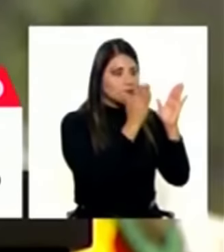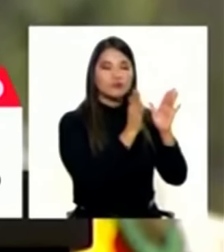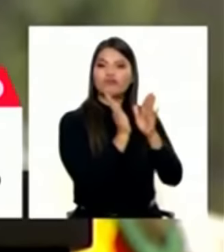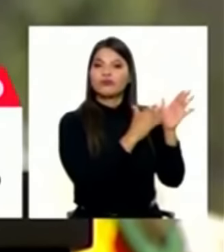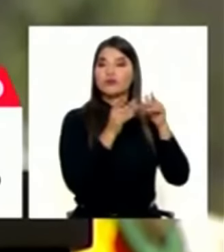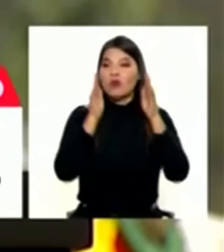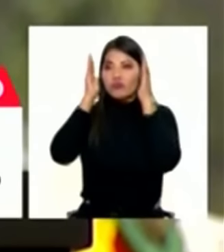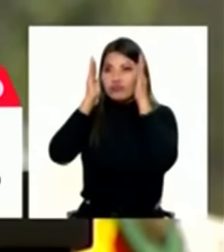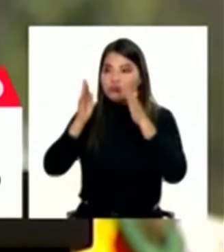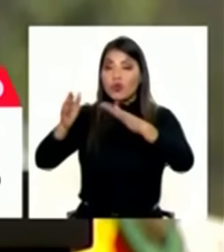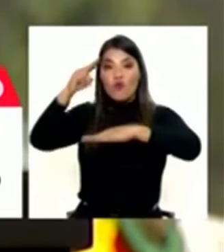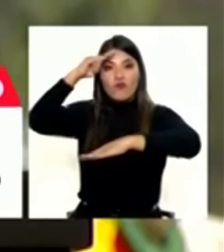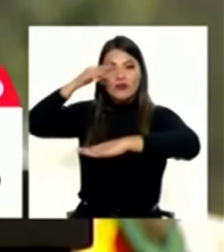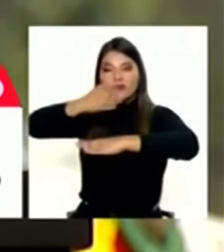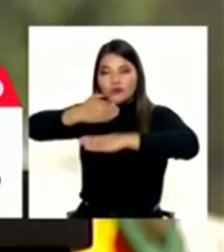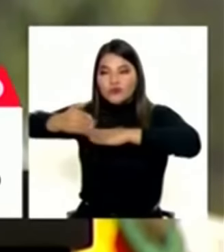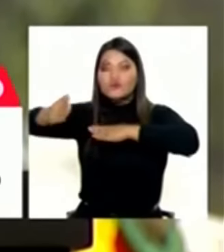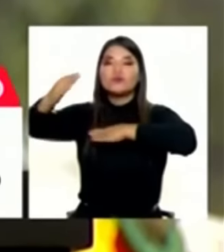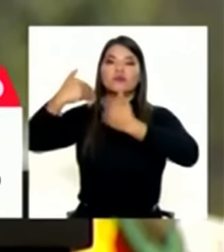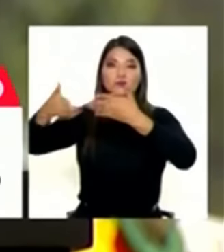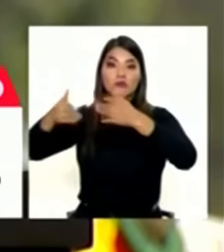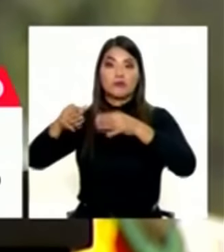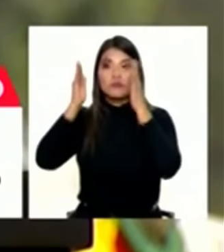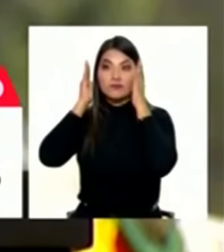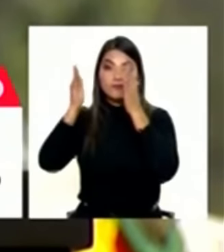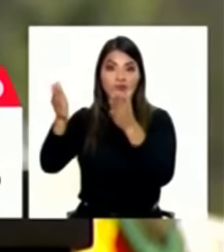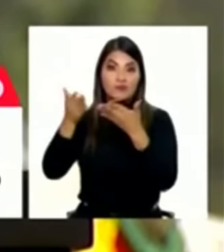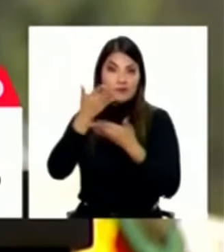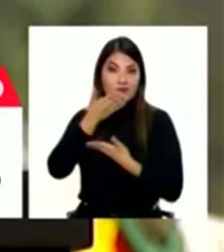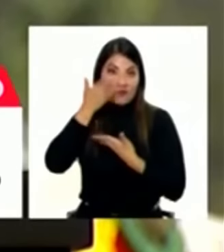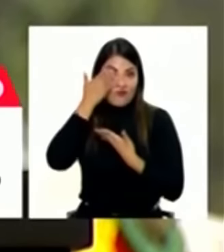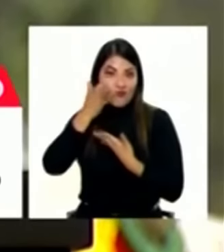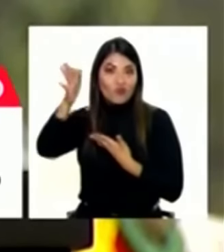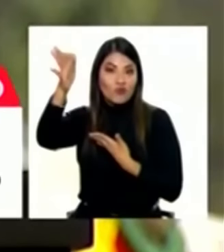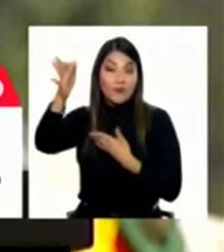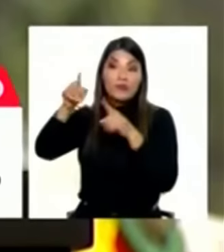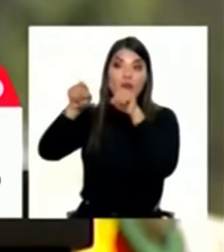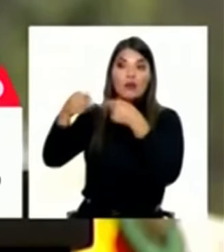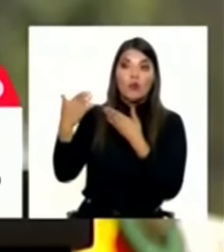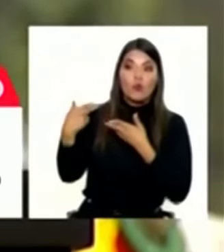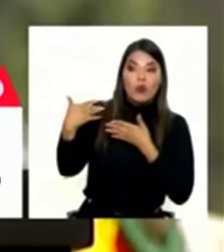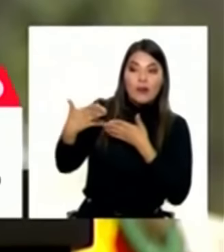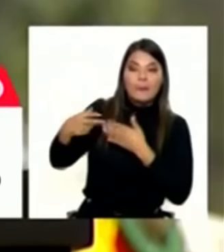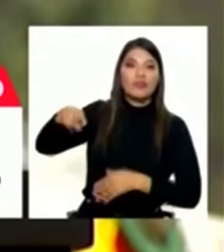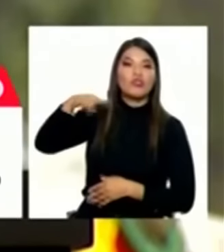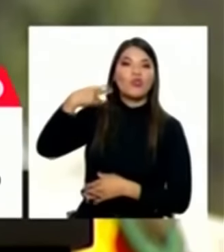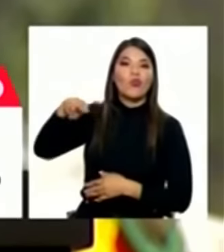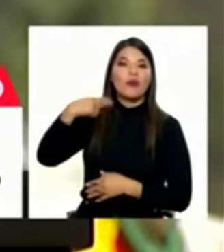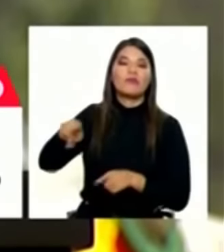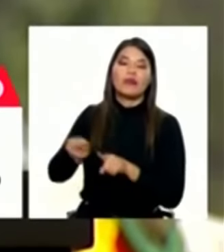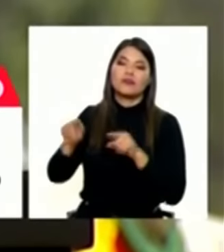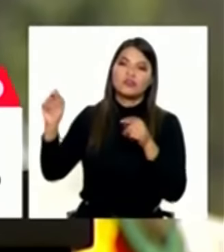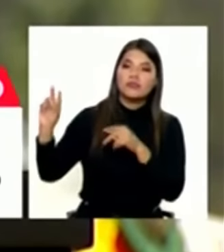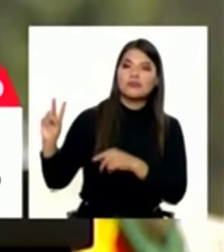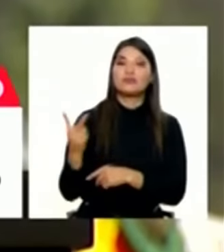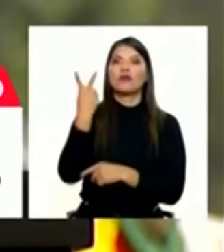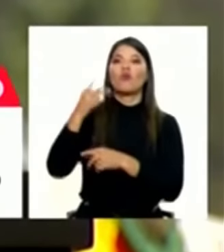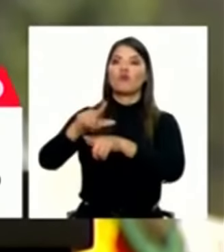futuro. Y mirando al futuro, precisamente para el mes de noviembre, realizaremos el segundo